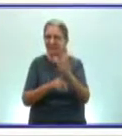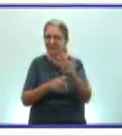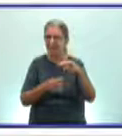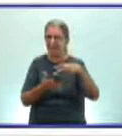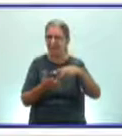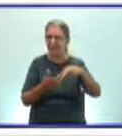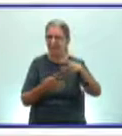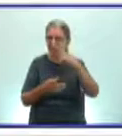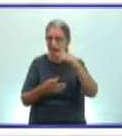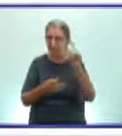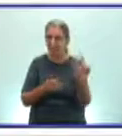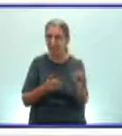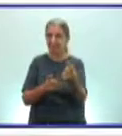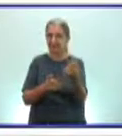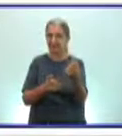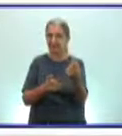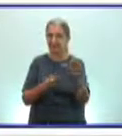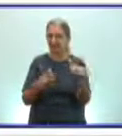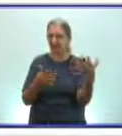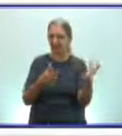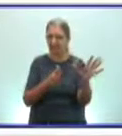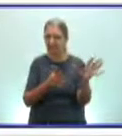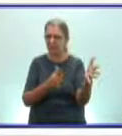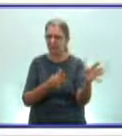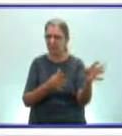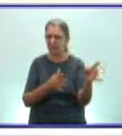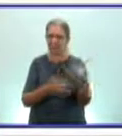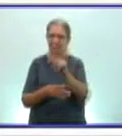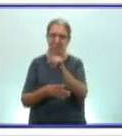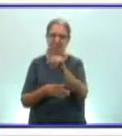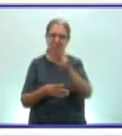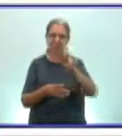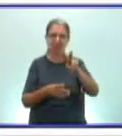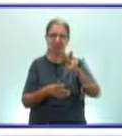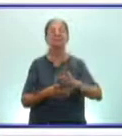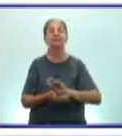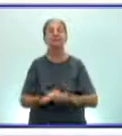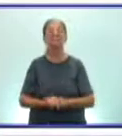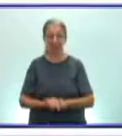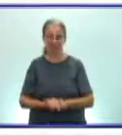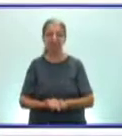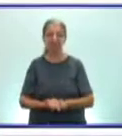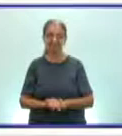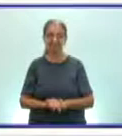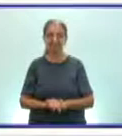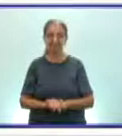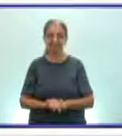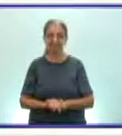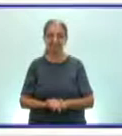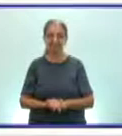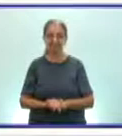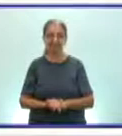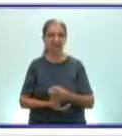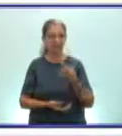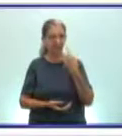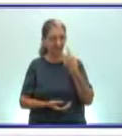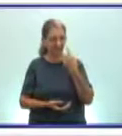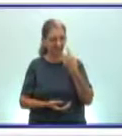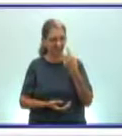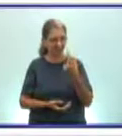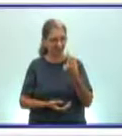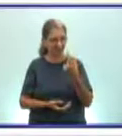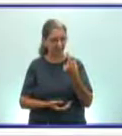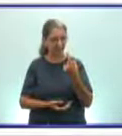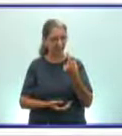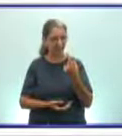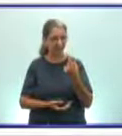por primera vez es aproximadamente 12. ¿Ya te percataste de algo que te